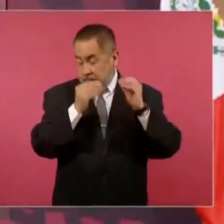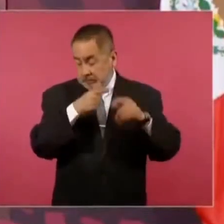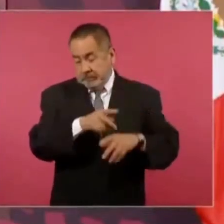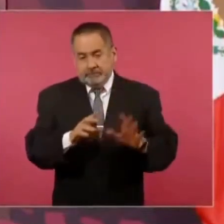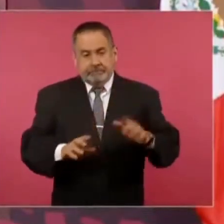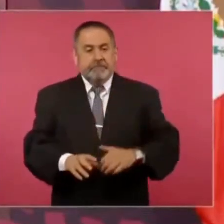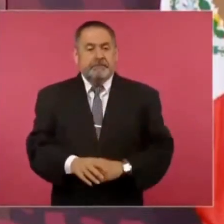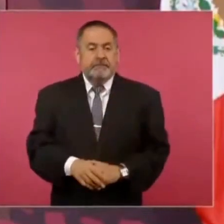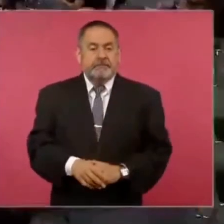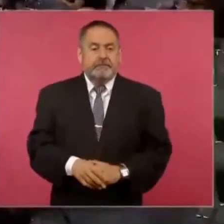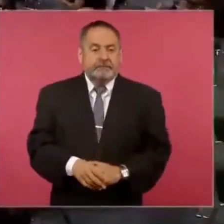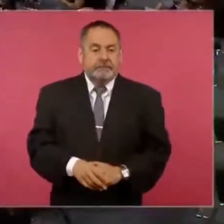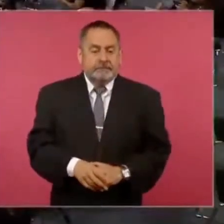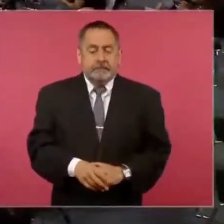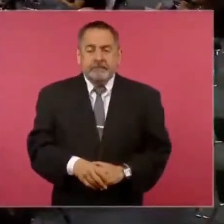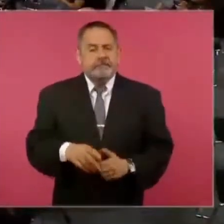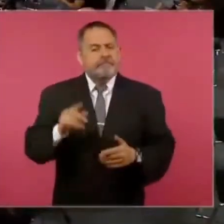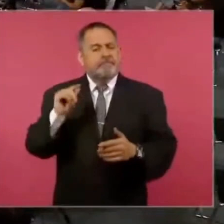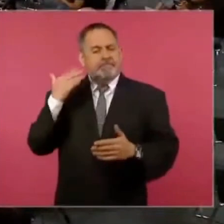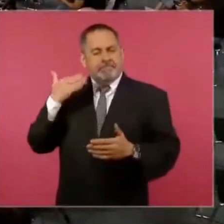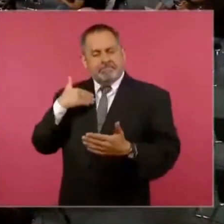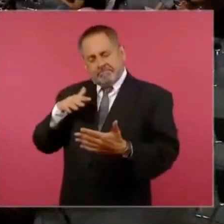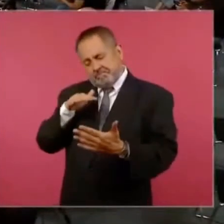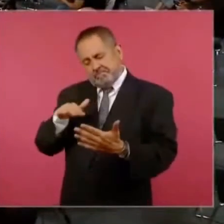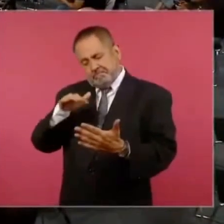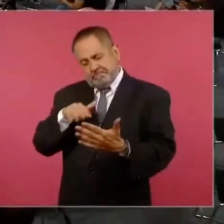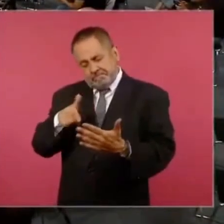No, ahora estaba leyendo